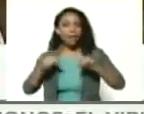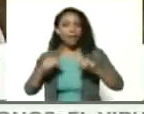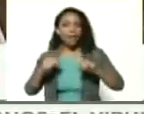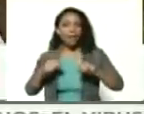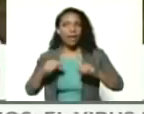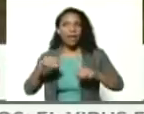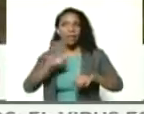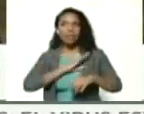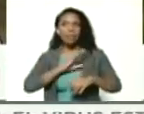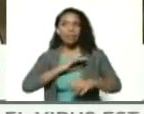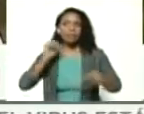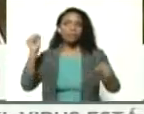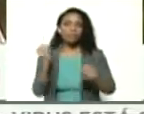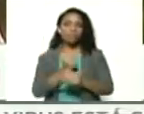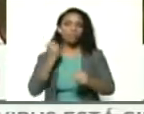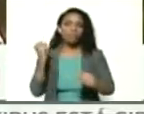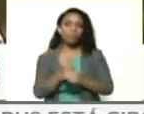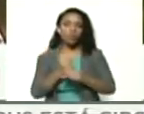que trabajar